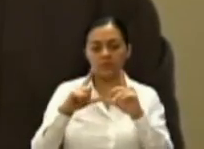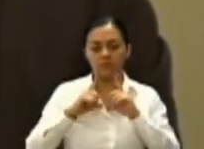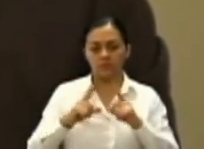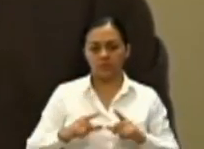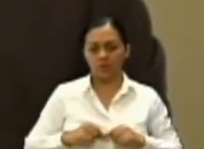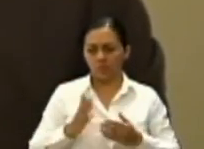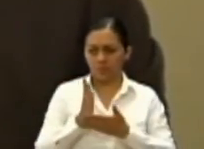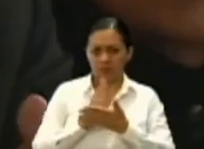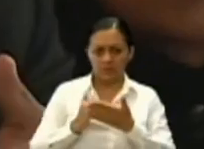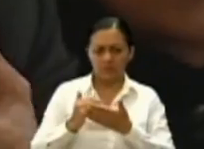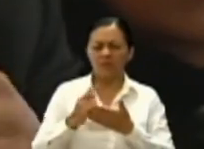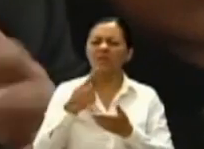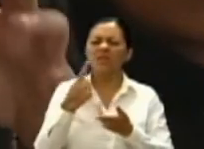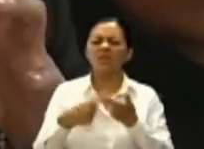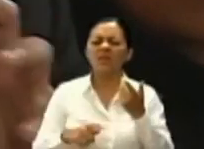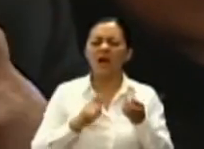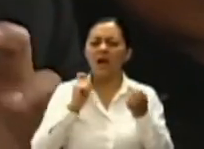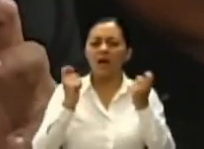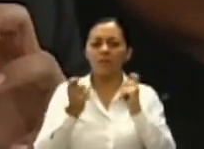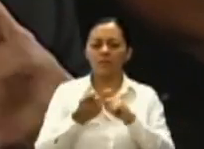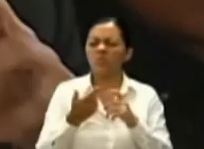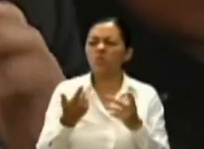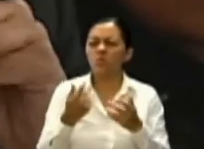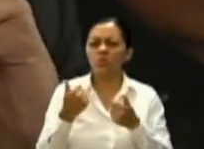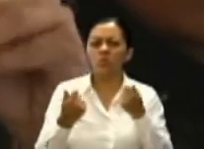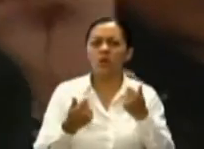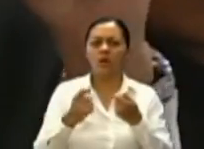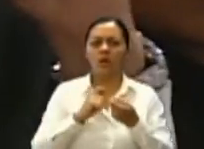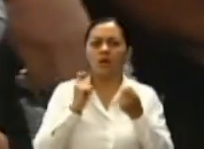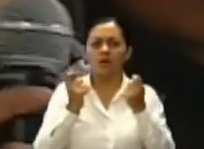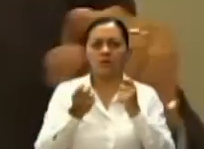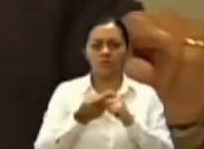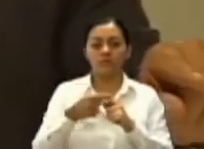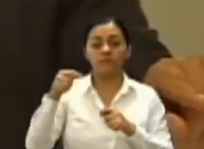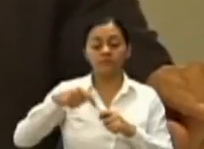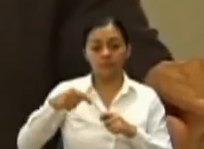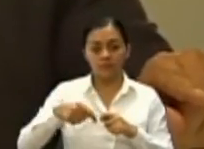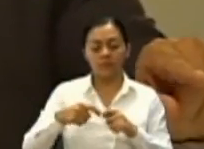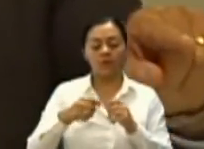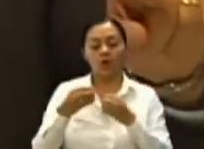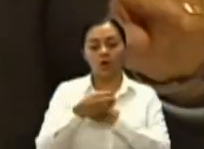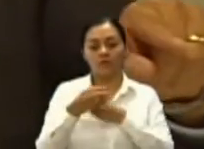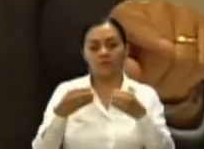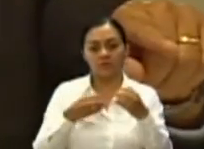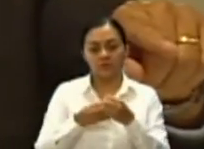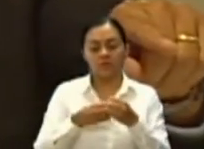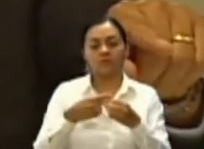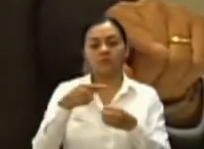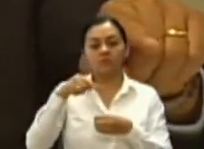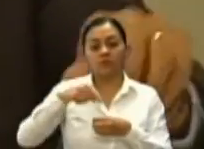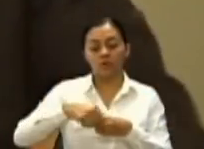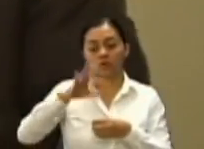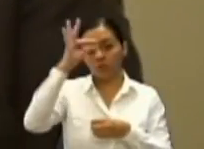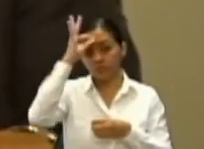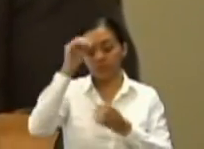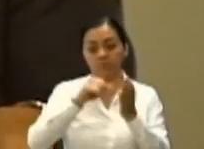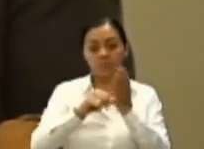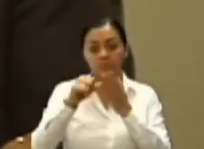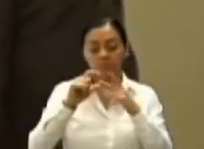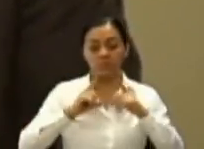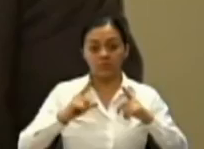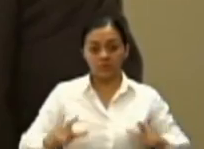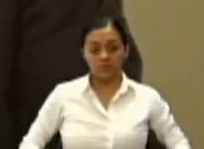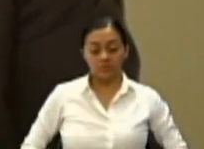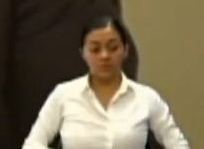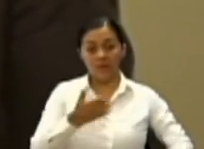que es lo que cambia entonces presidente ahora esa agencia es lo que se va ambiente controla también lo hospital emite de salud antes era